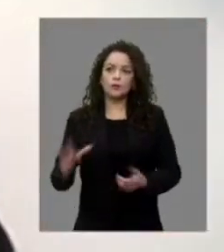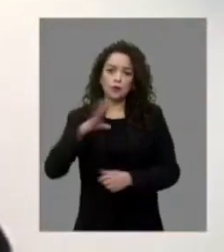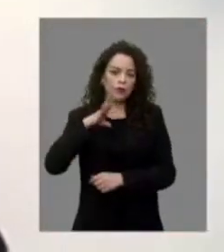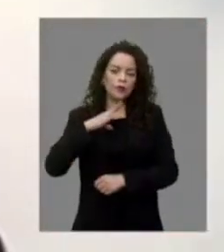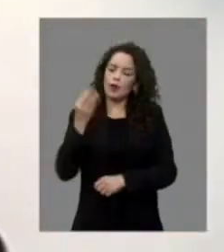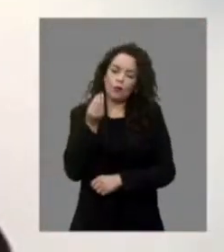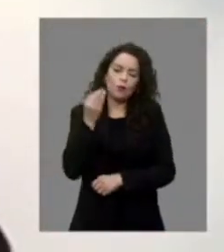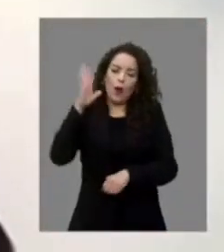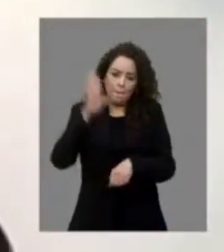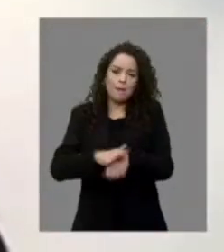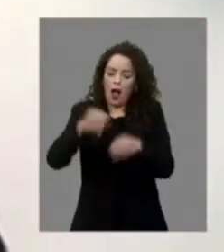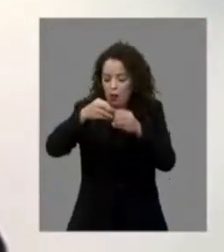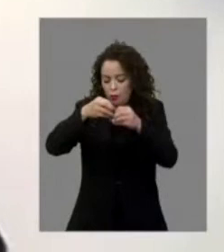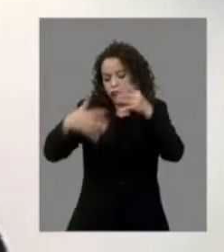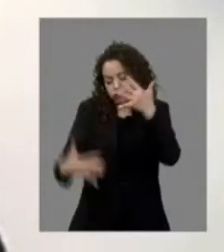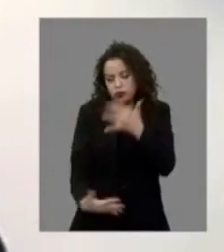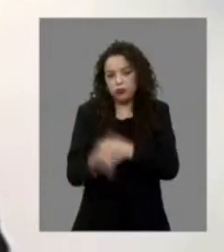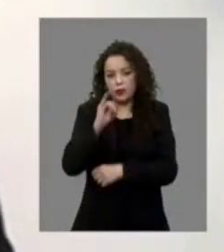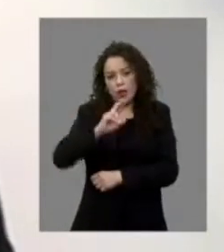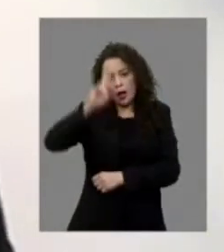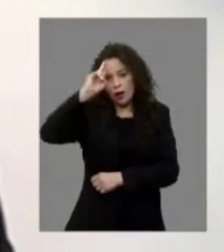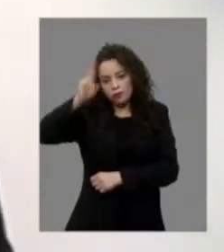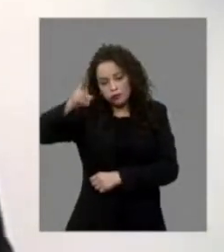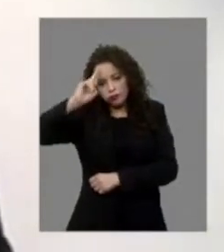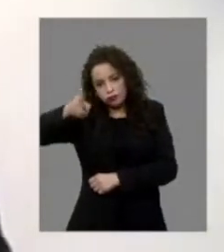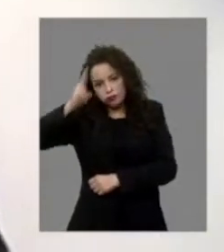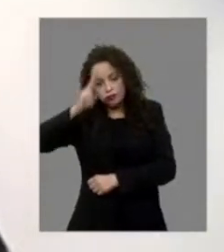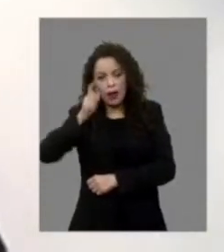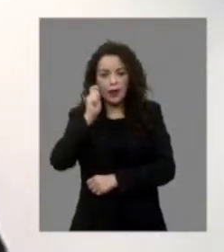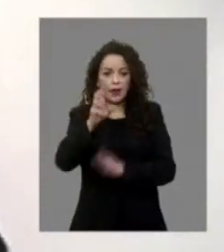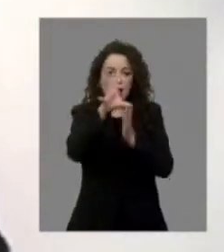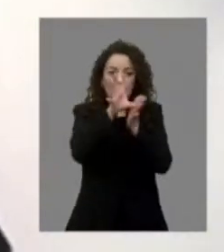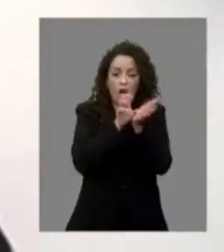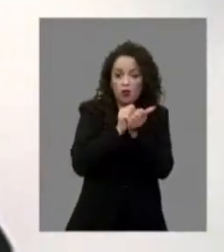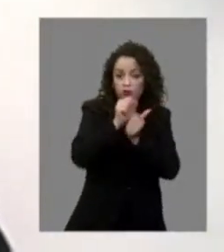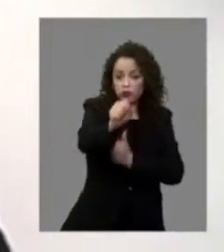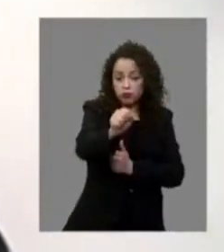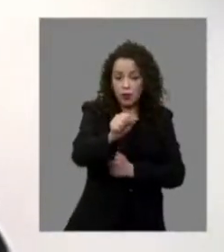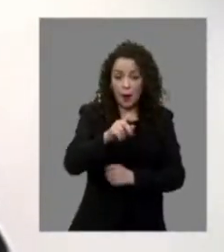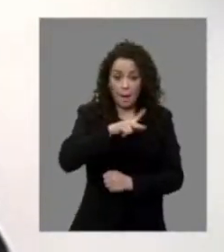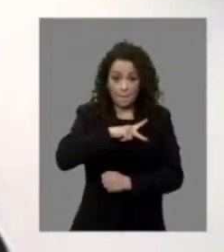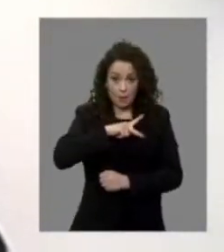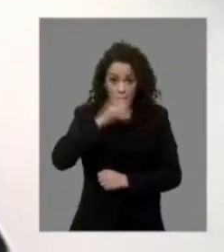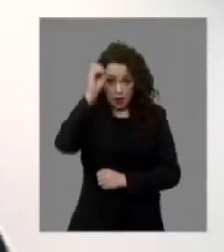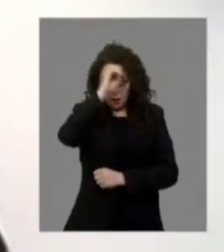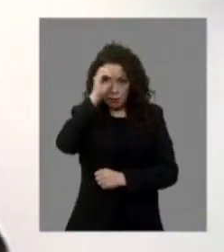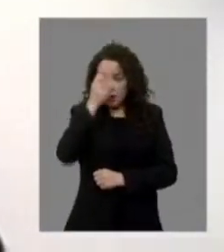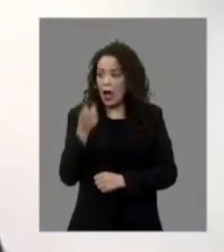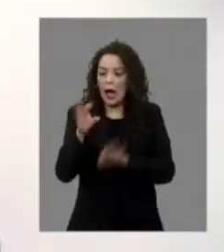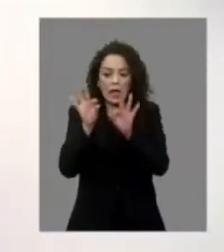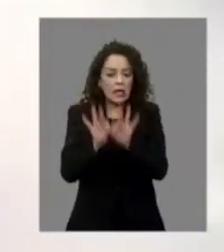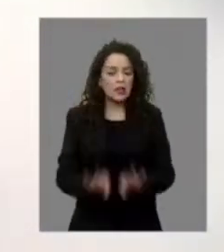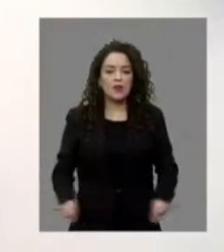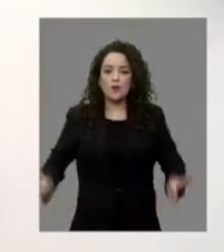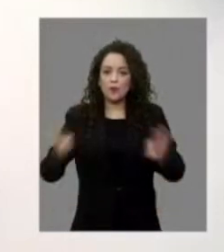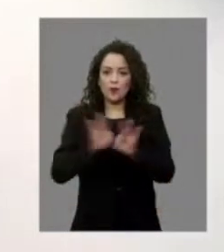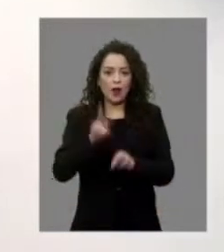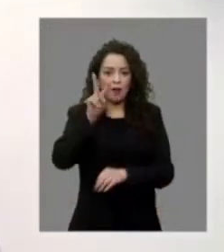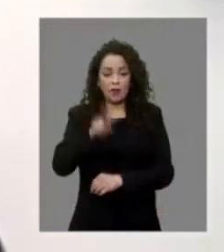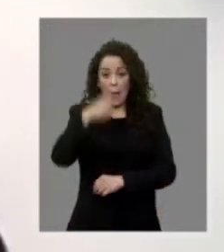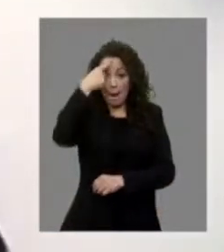muchos más, ¿no? Las restricciones constitucionales, que creo que han presentado otro reto importante. Para mí, la